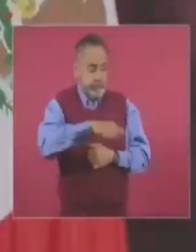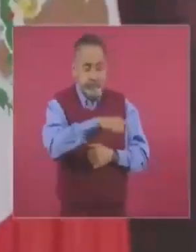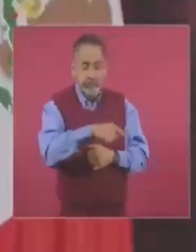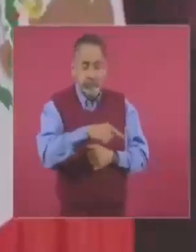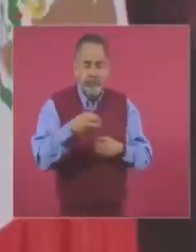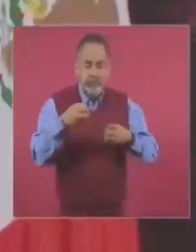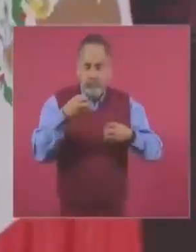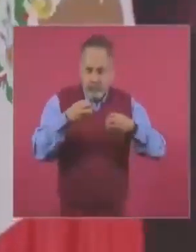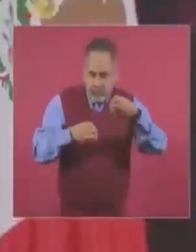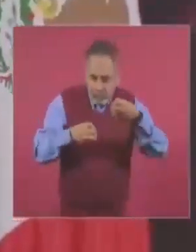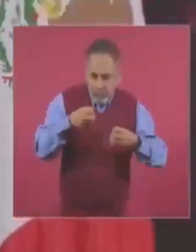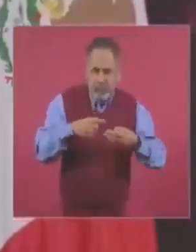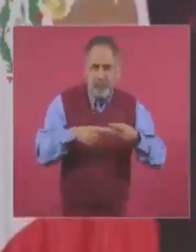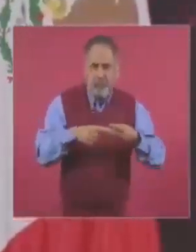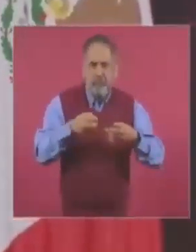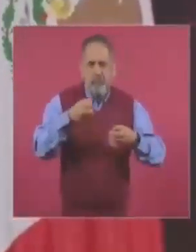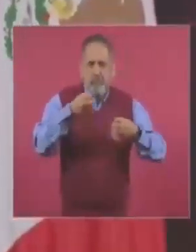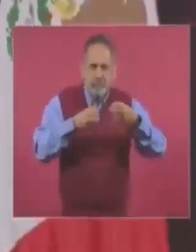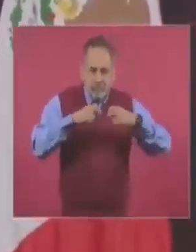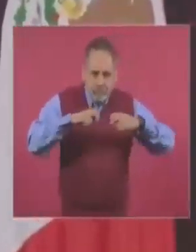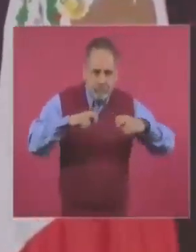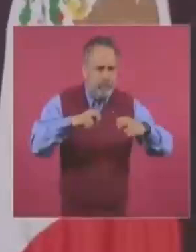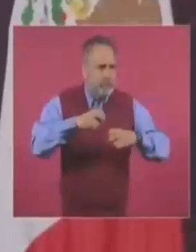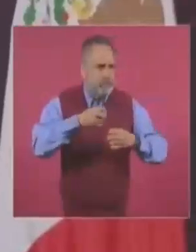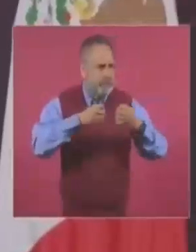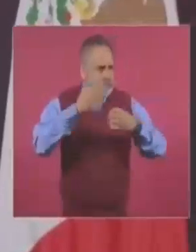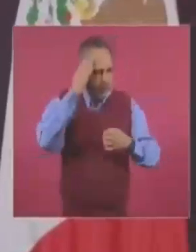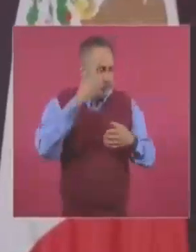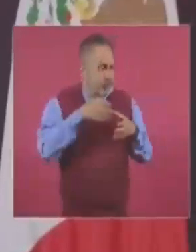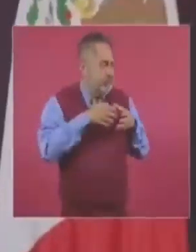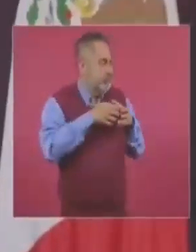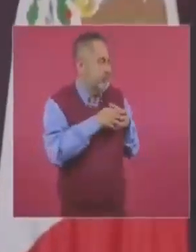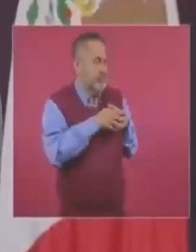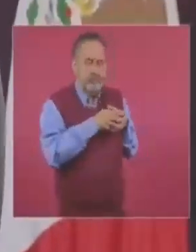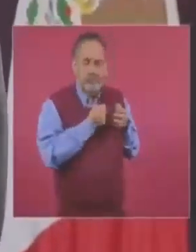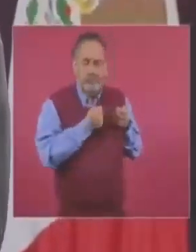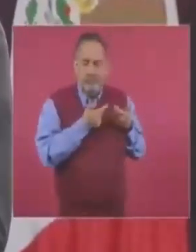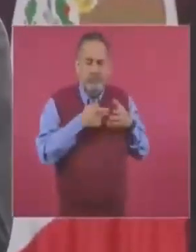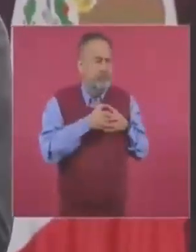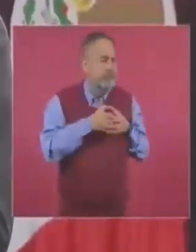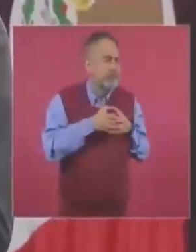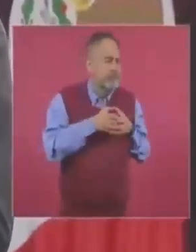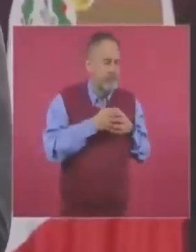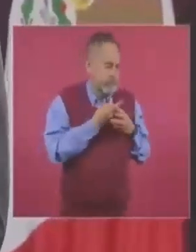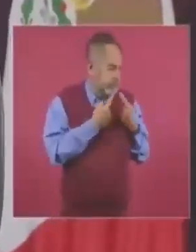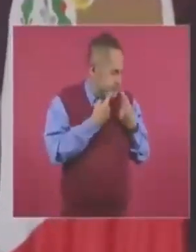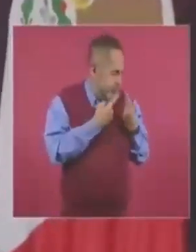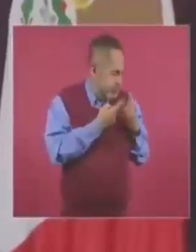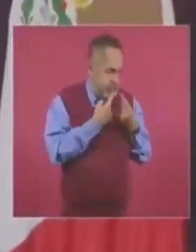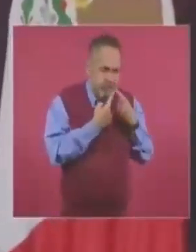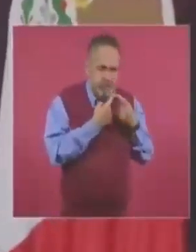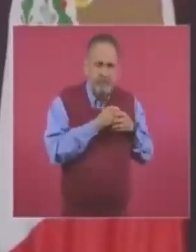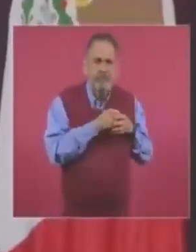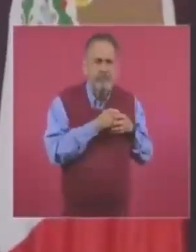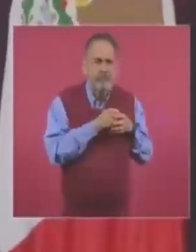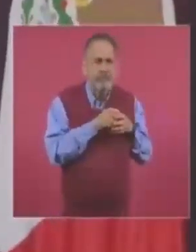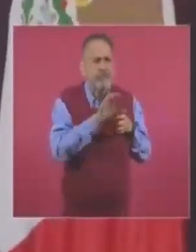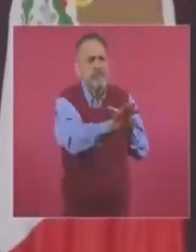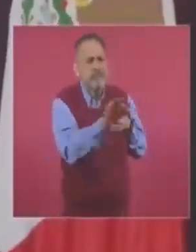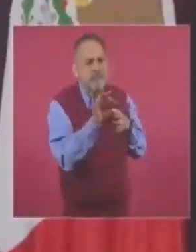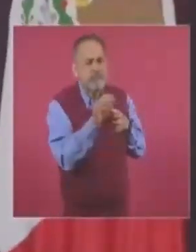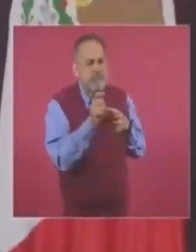su momento, en el primer tramo del gobierno del presidente López Obrador, y después ya en el gobierno de Joe